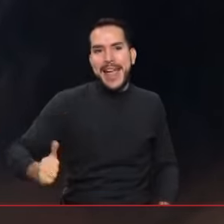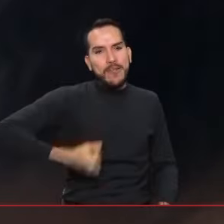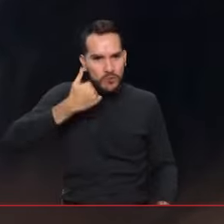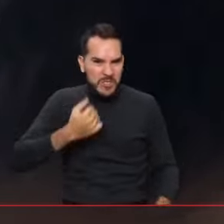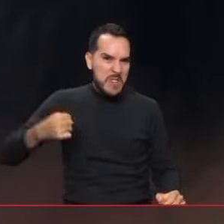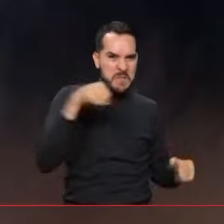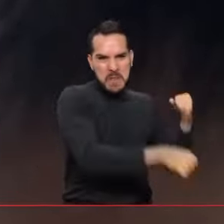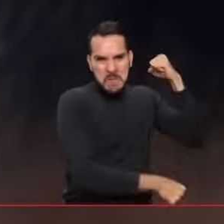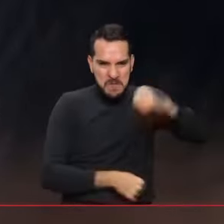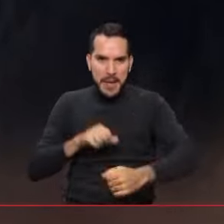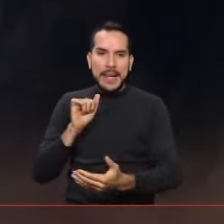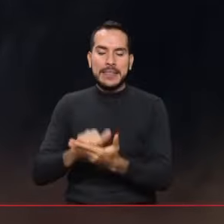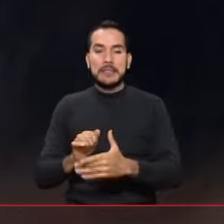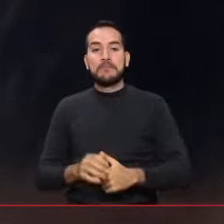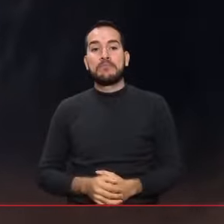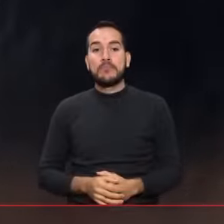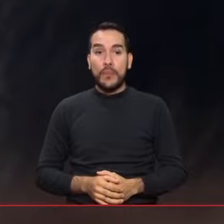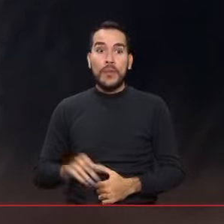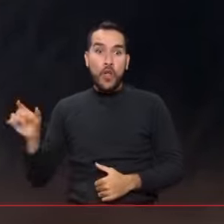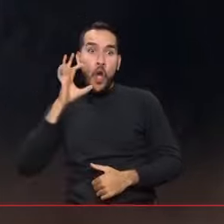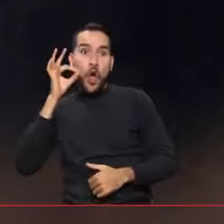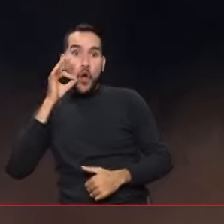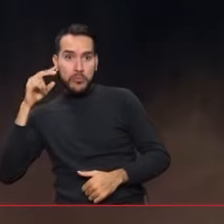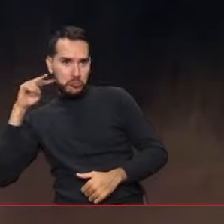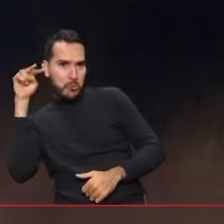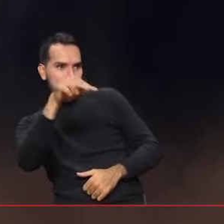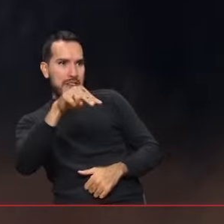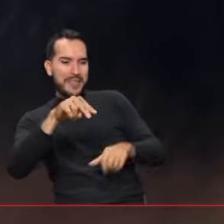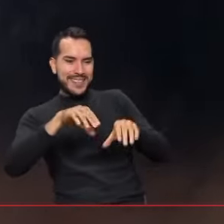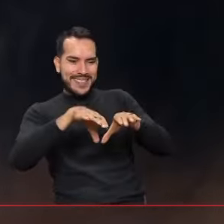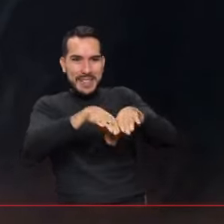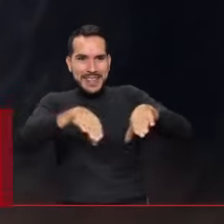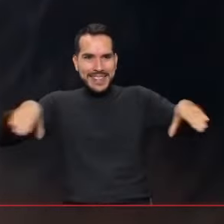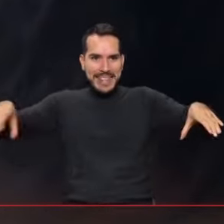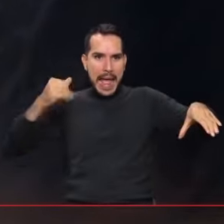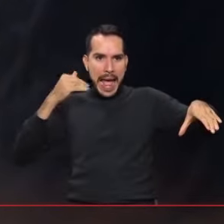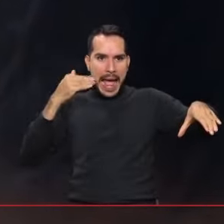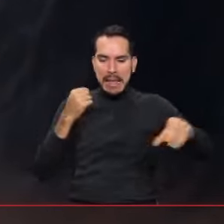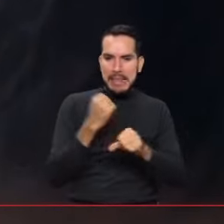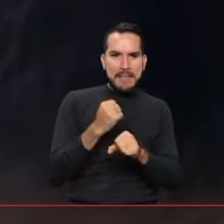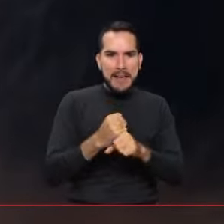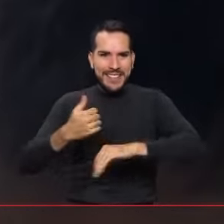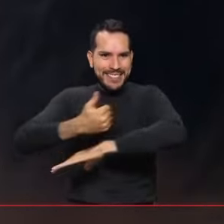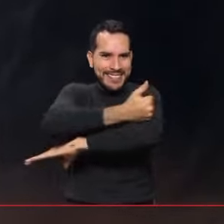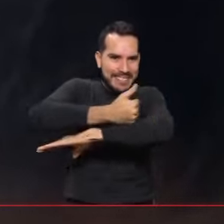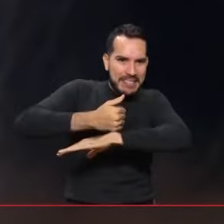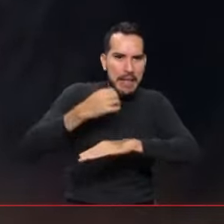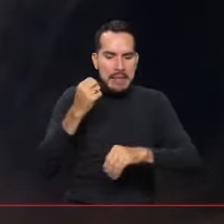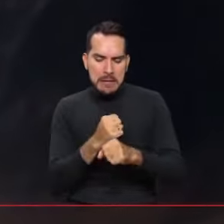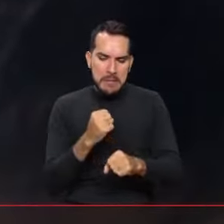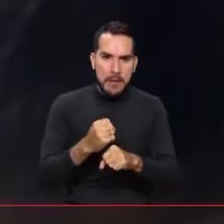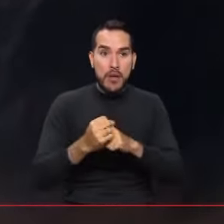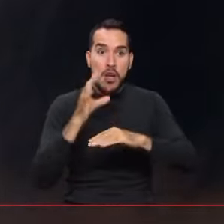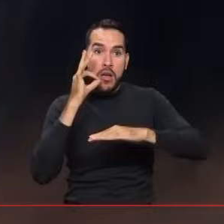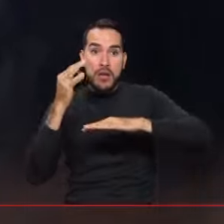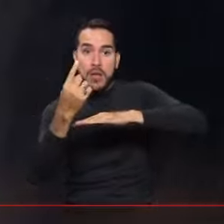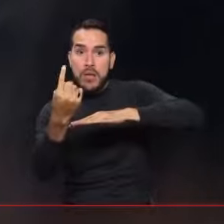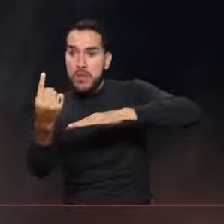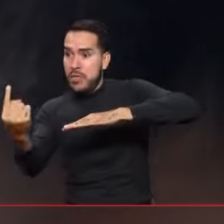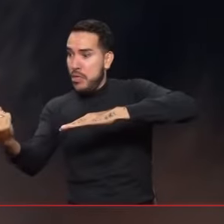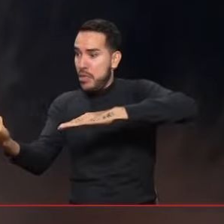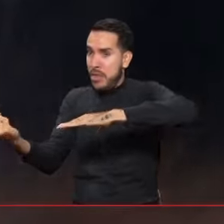sobrepasa la barra y me ataca, me coge súper fuerte y él me intentaba violar porque, o